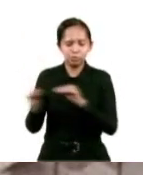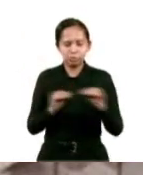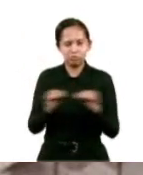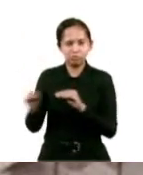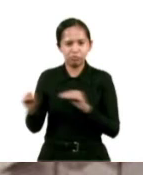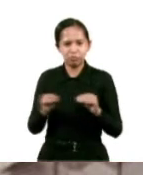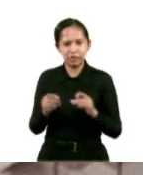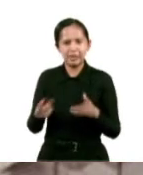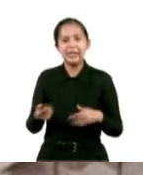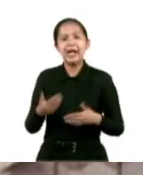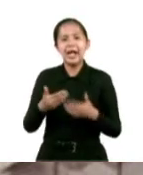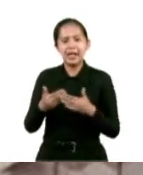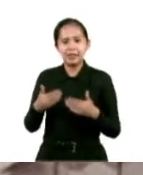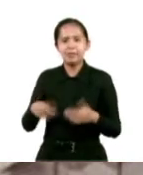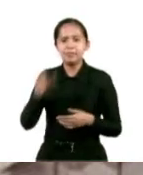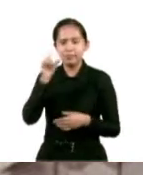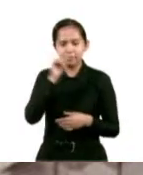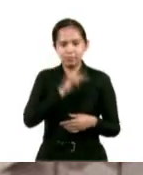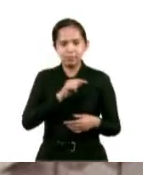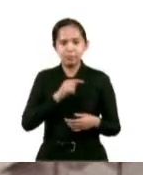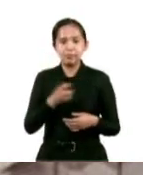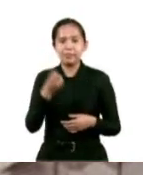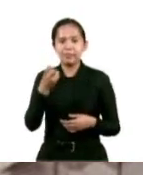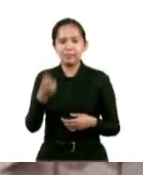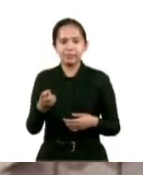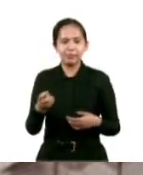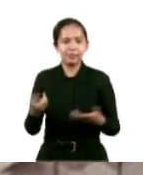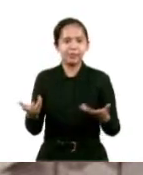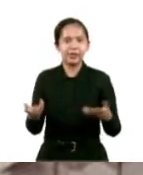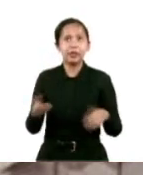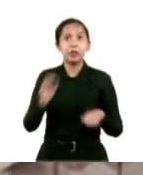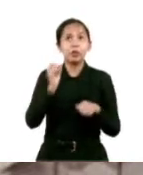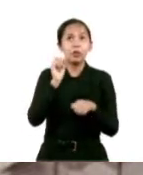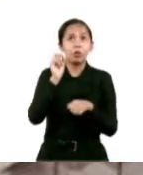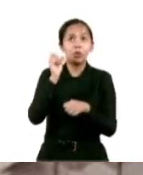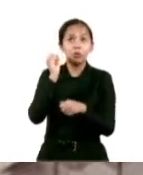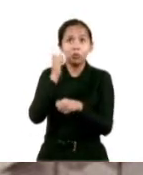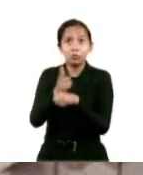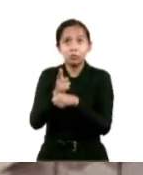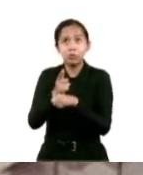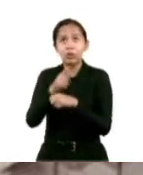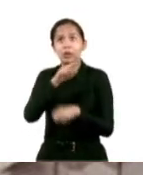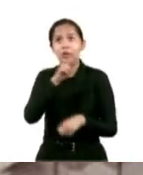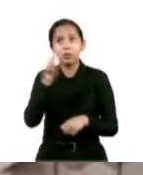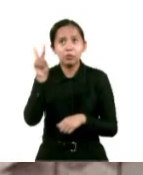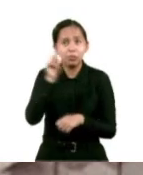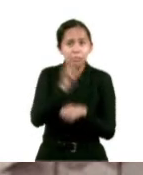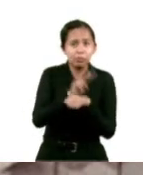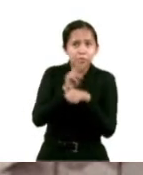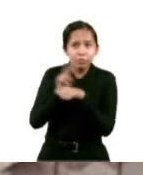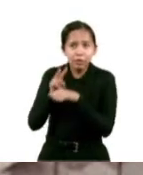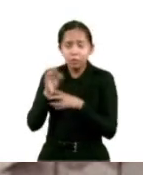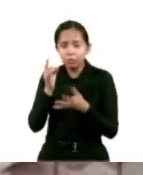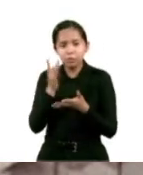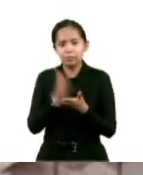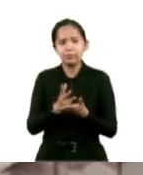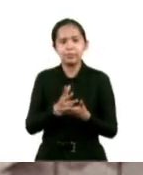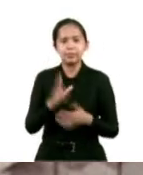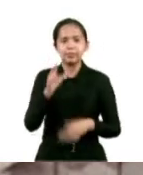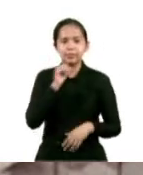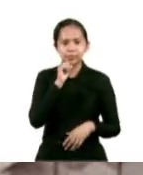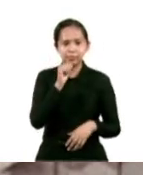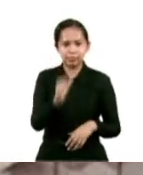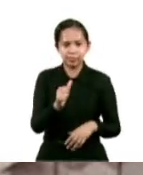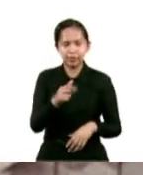de la falla. Estas deformaciones no eran detectables en una inspección visual simple.